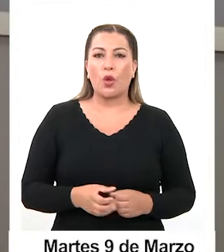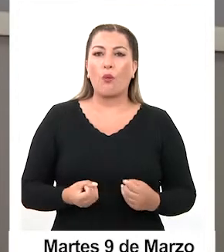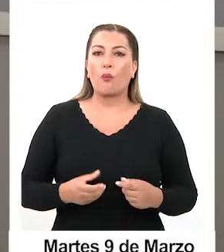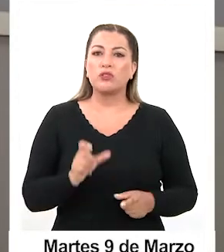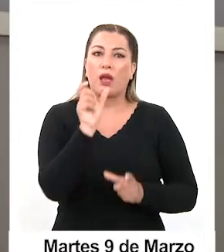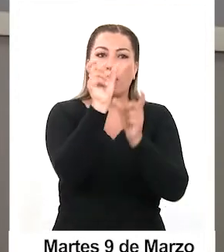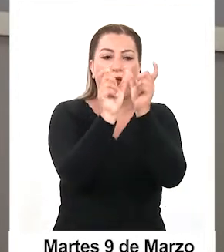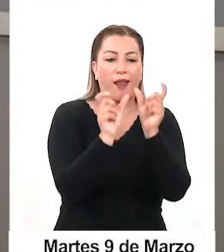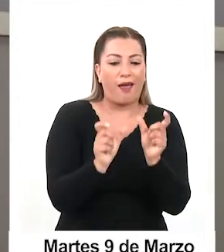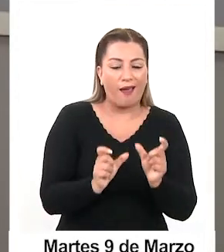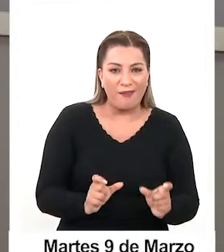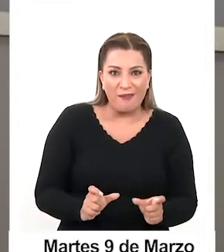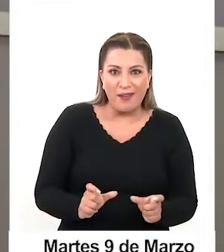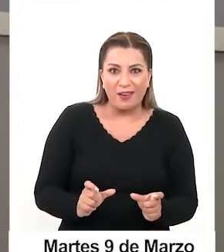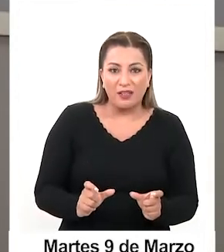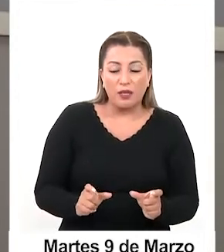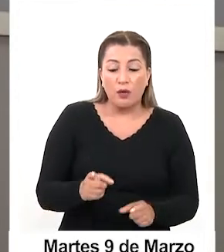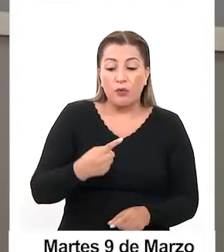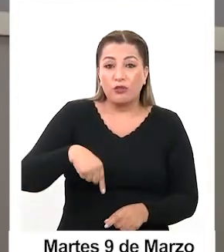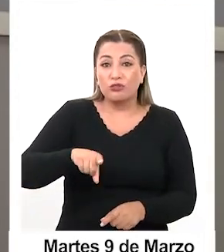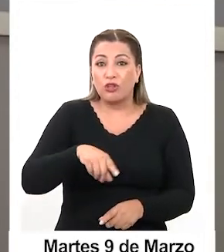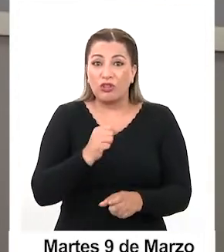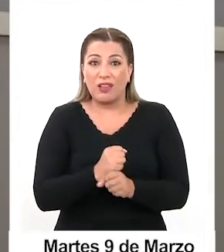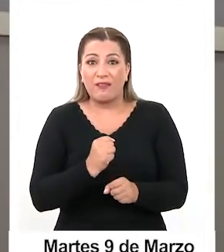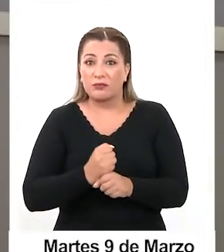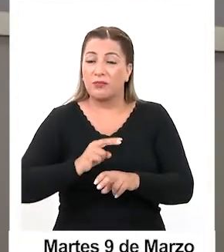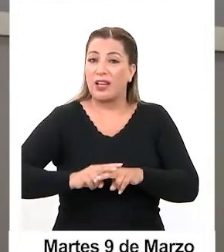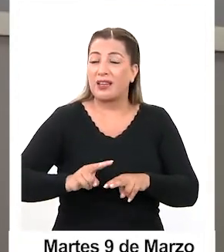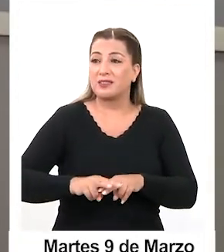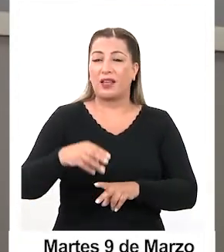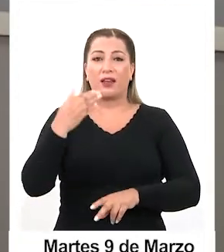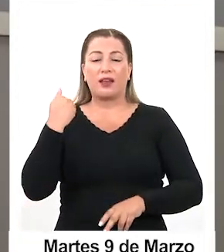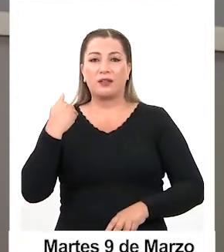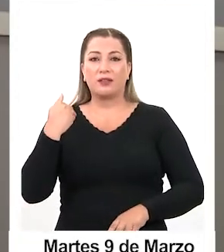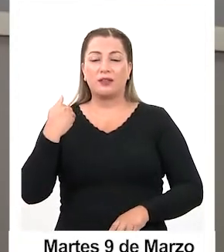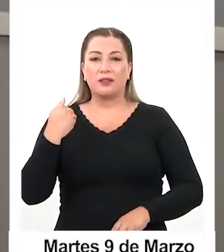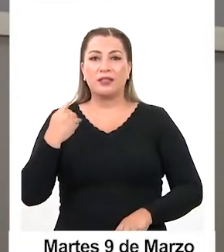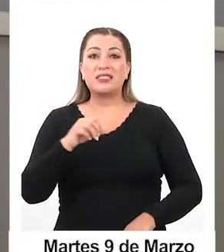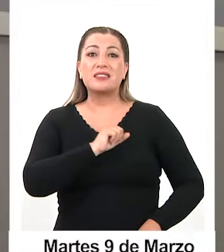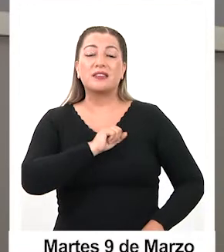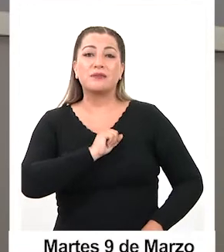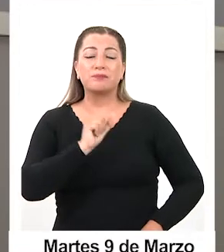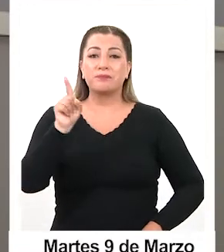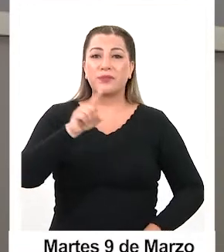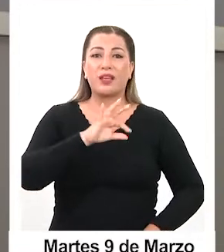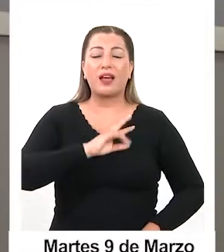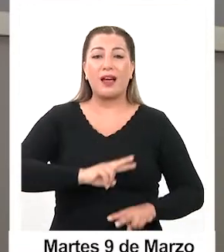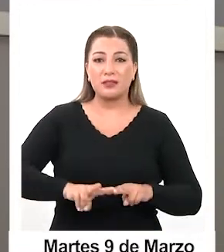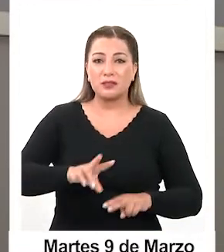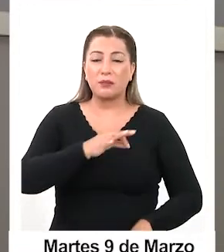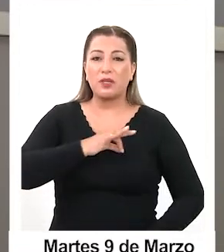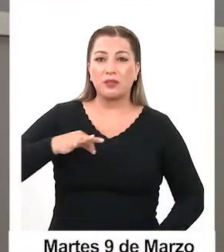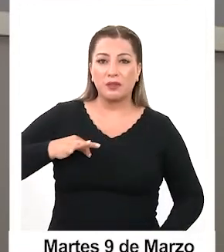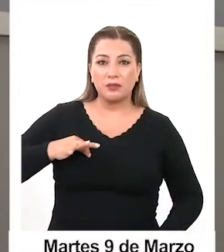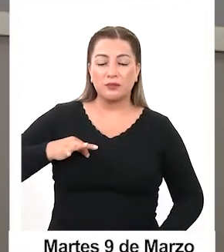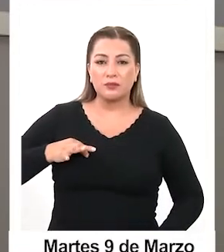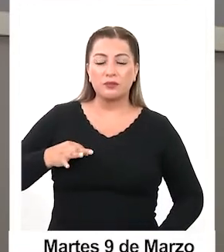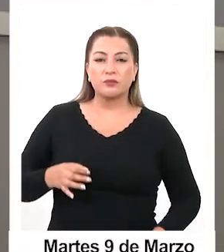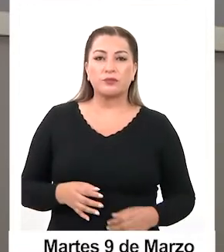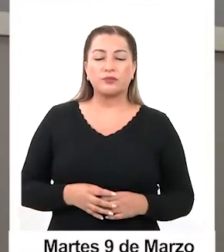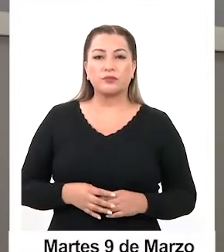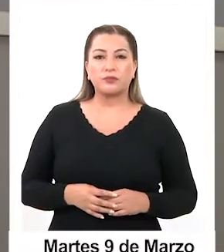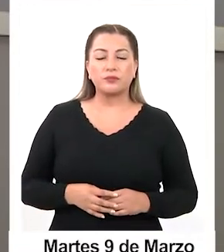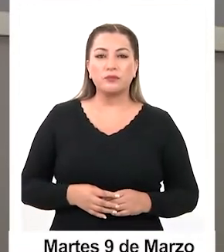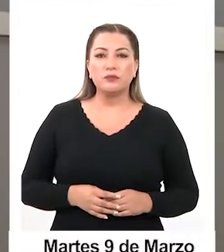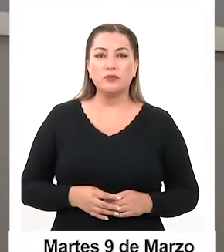calificativos. Pero lo que nosotros hicimos y lo que hizo el nivel central, el Ministerio, fue